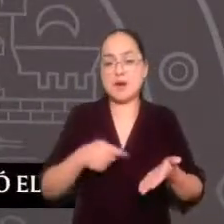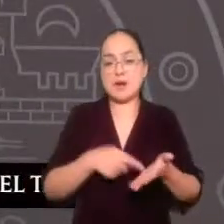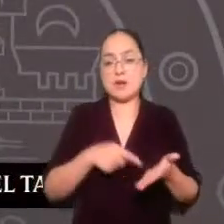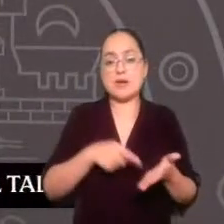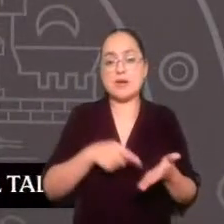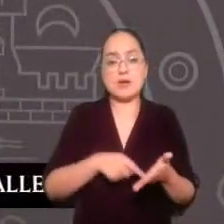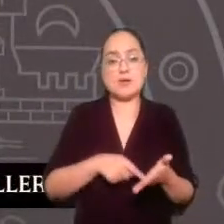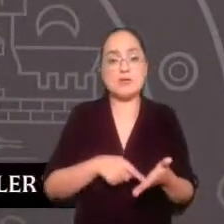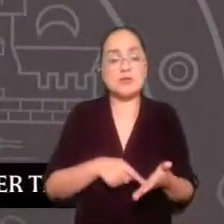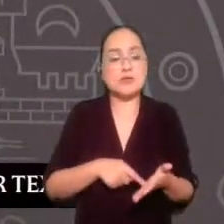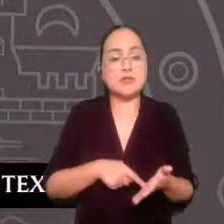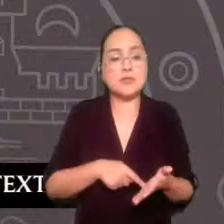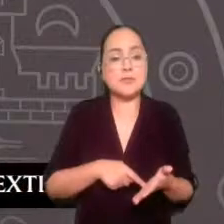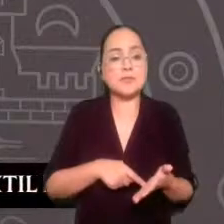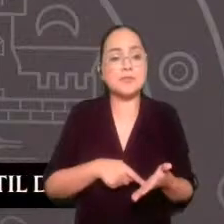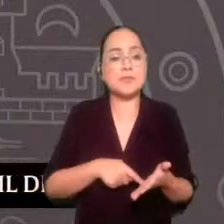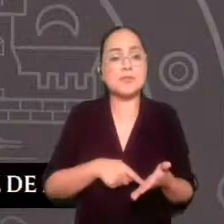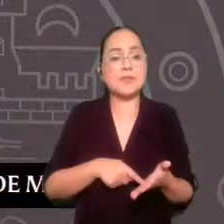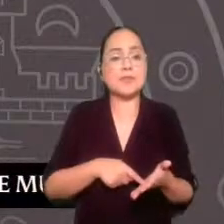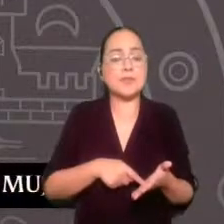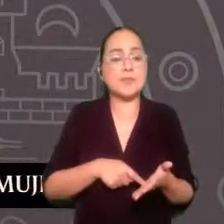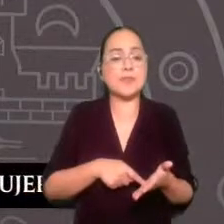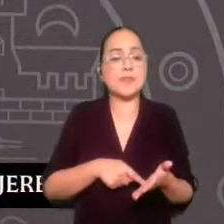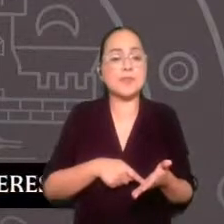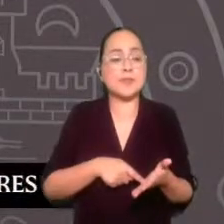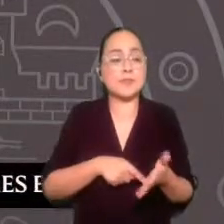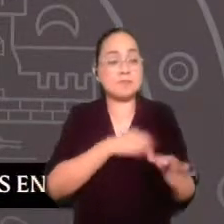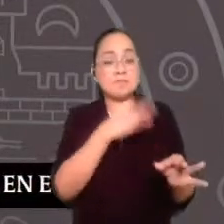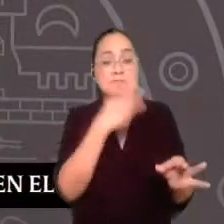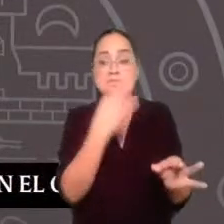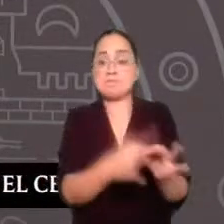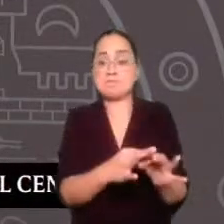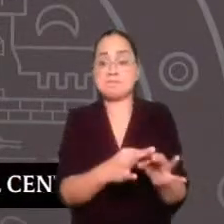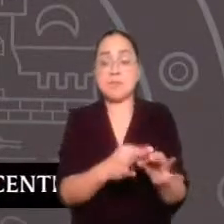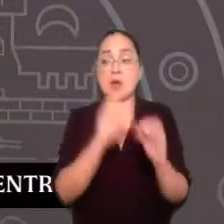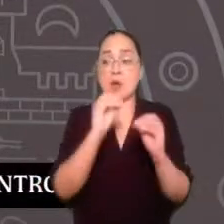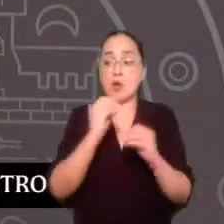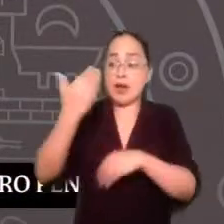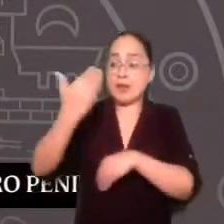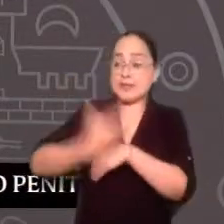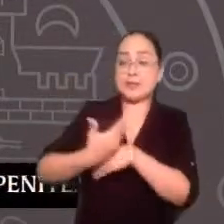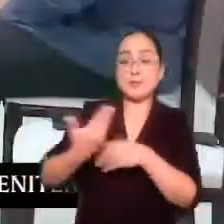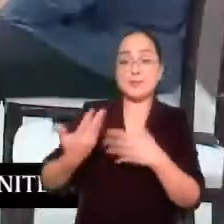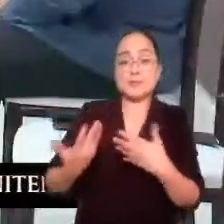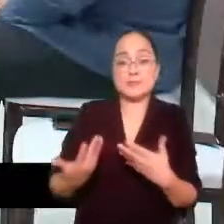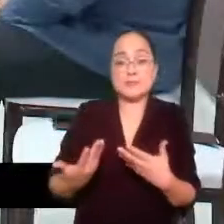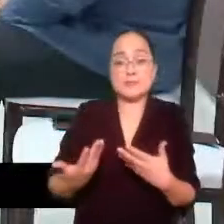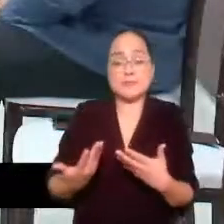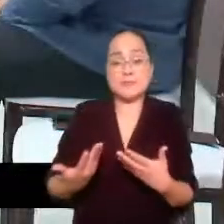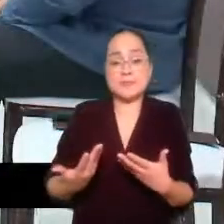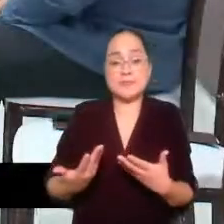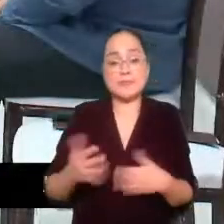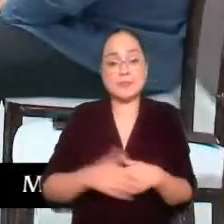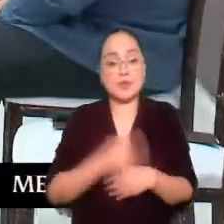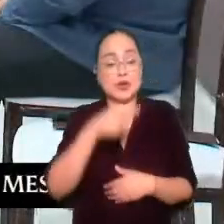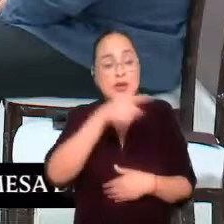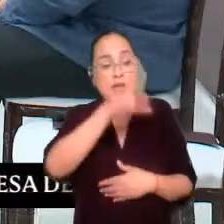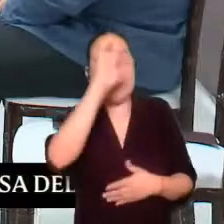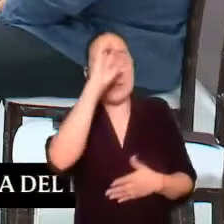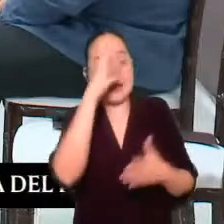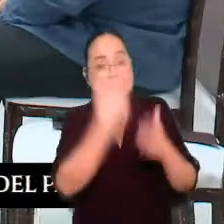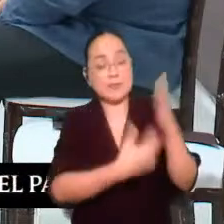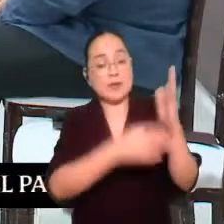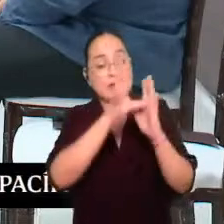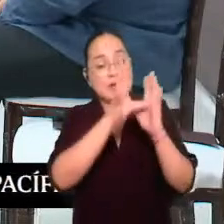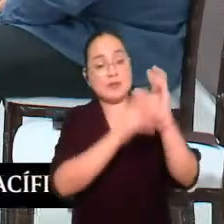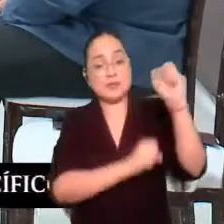Una disposición, la cumples o te sancionamos porque estás contraviniendo las disposiciones